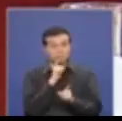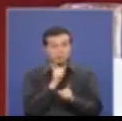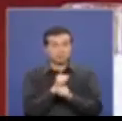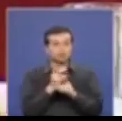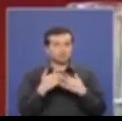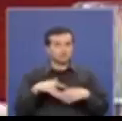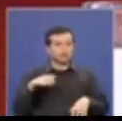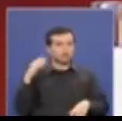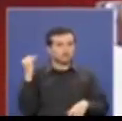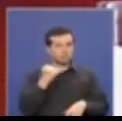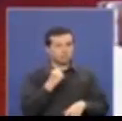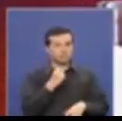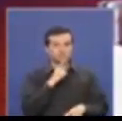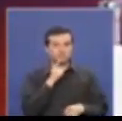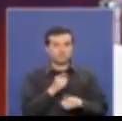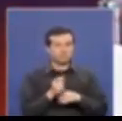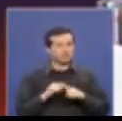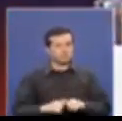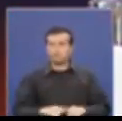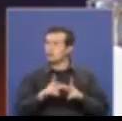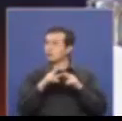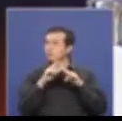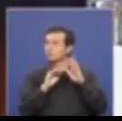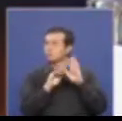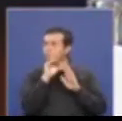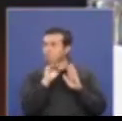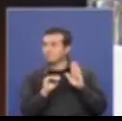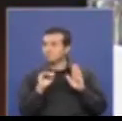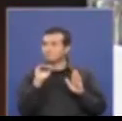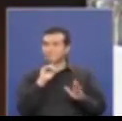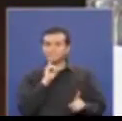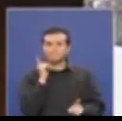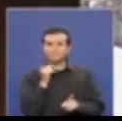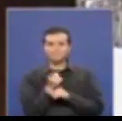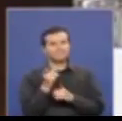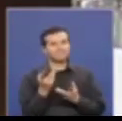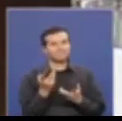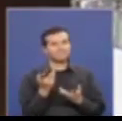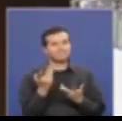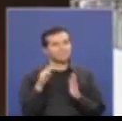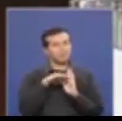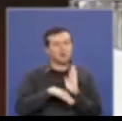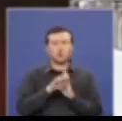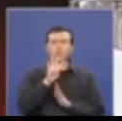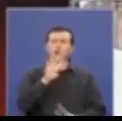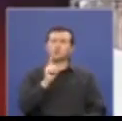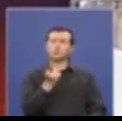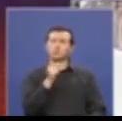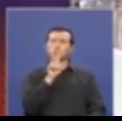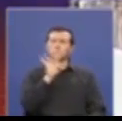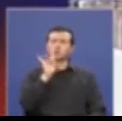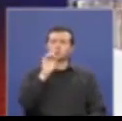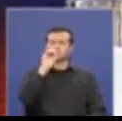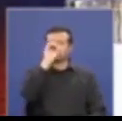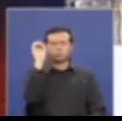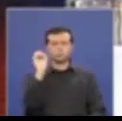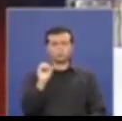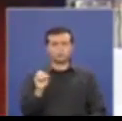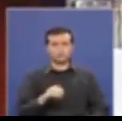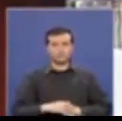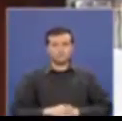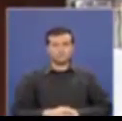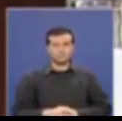la conclusión es que se mantiene en el mismo nivel el desempleo, que tomo es extremadamente bajo, ¿no? 4.28%.